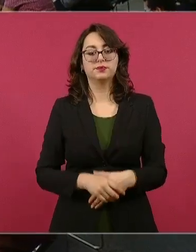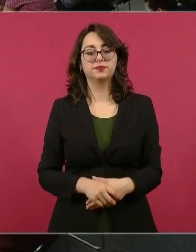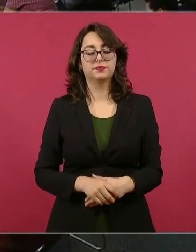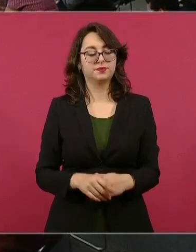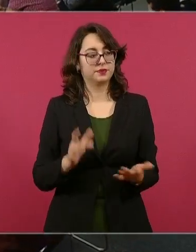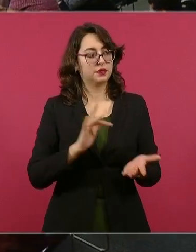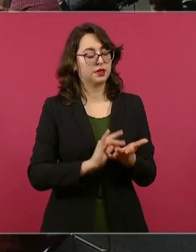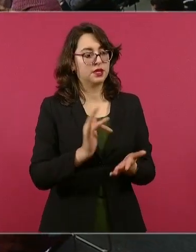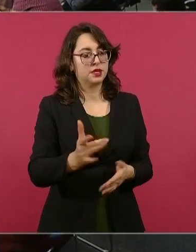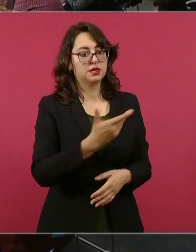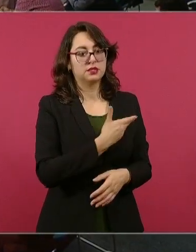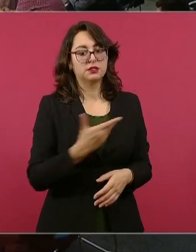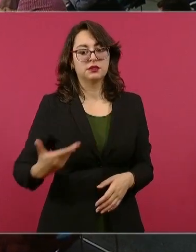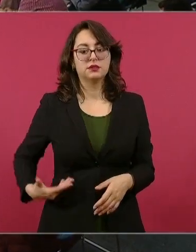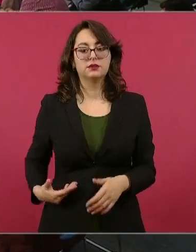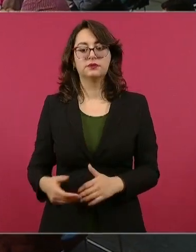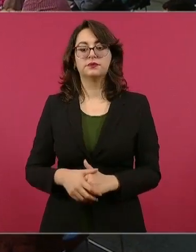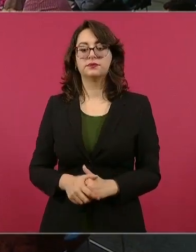Mire,